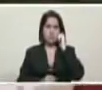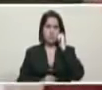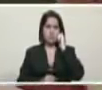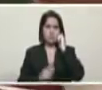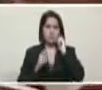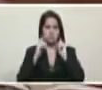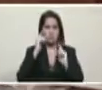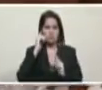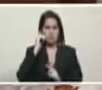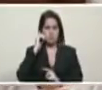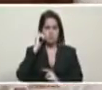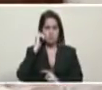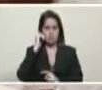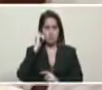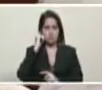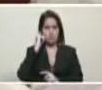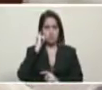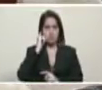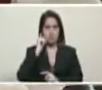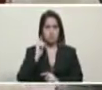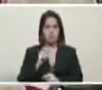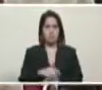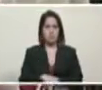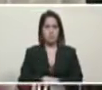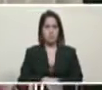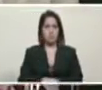José Ricardo Tinedo Ramírez.